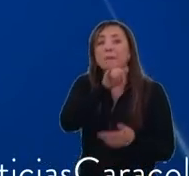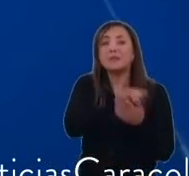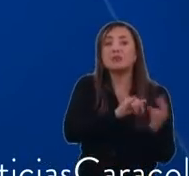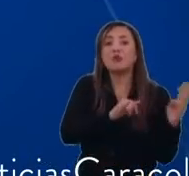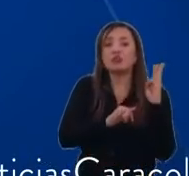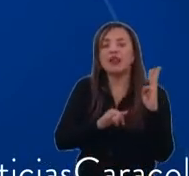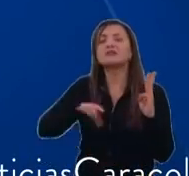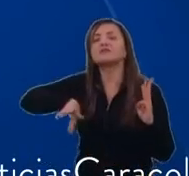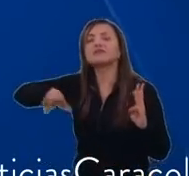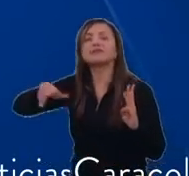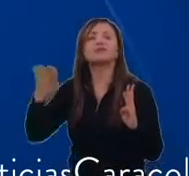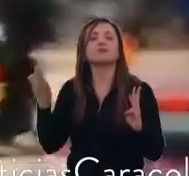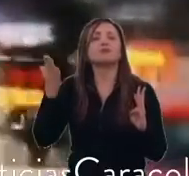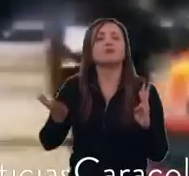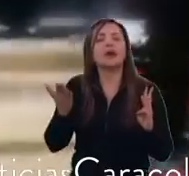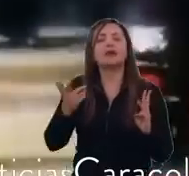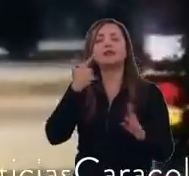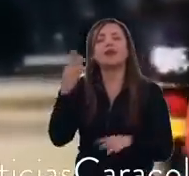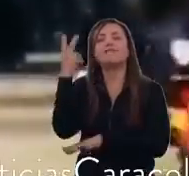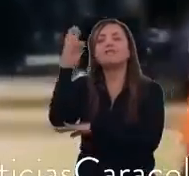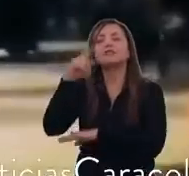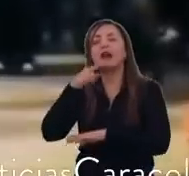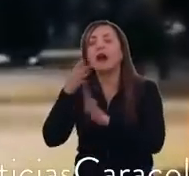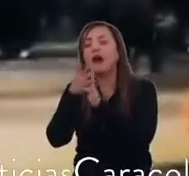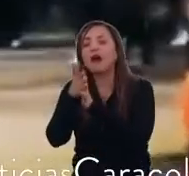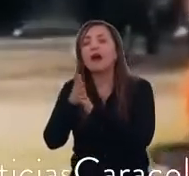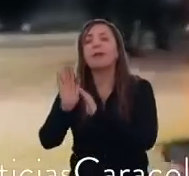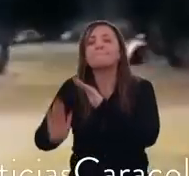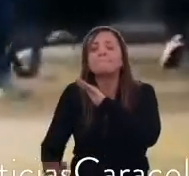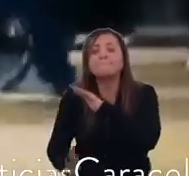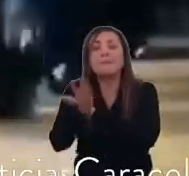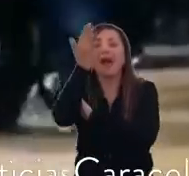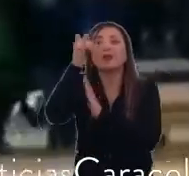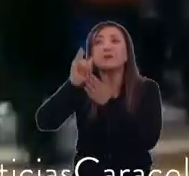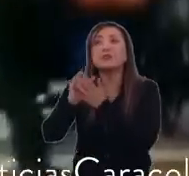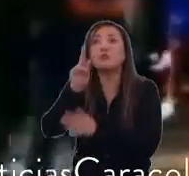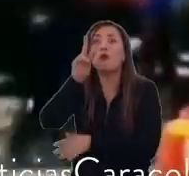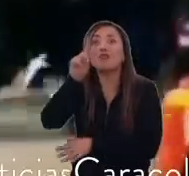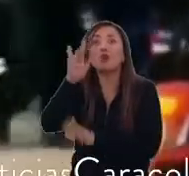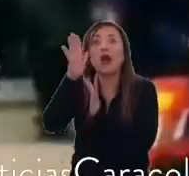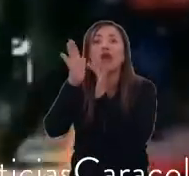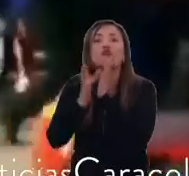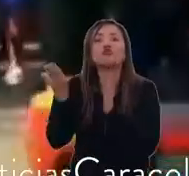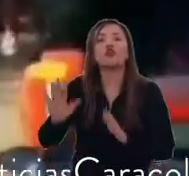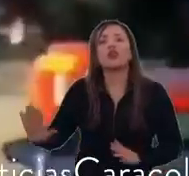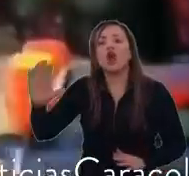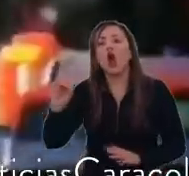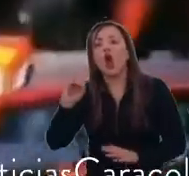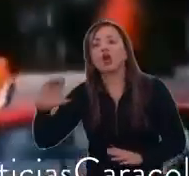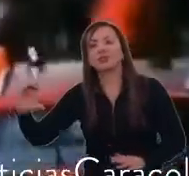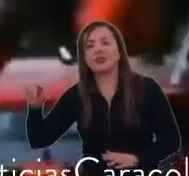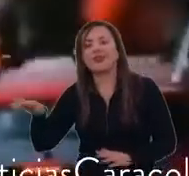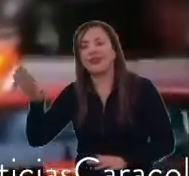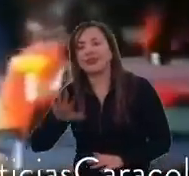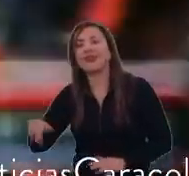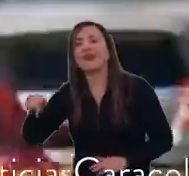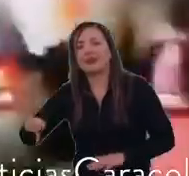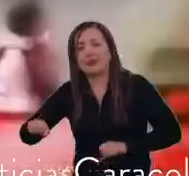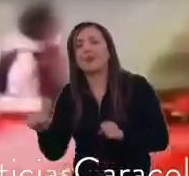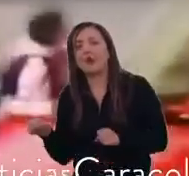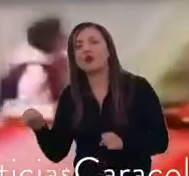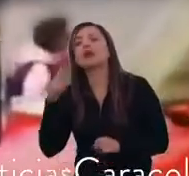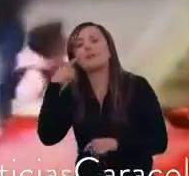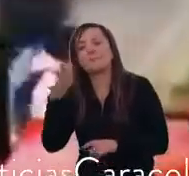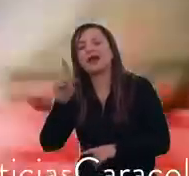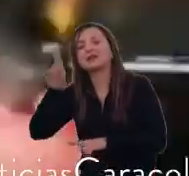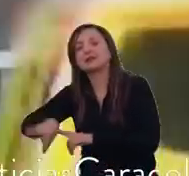robo habría sido cometido, según la fiscalía, en la madrugada del mismo 21 de abril en el occidente de Bogotá. Contamos con una denuncia que